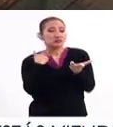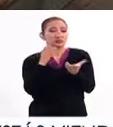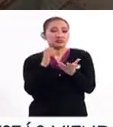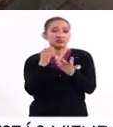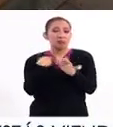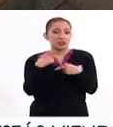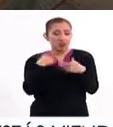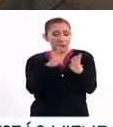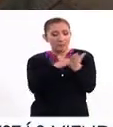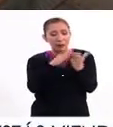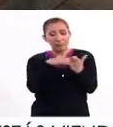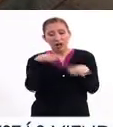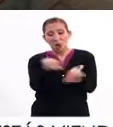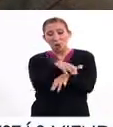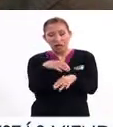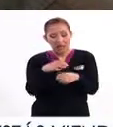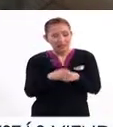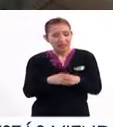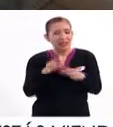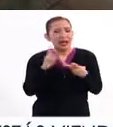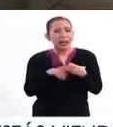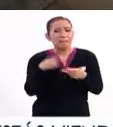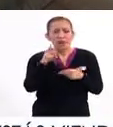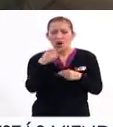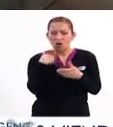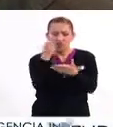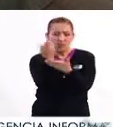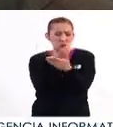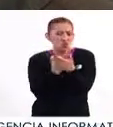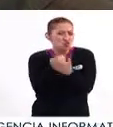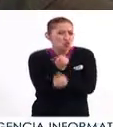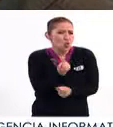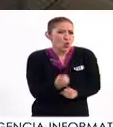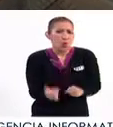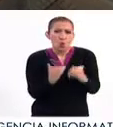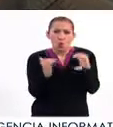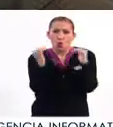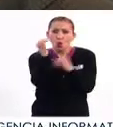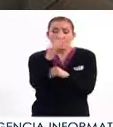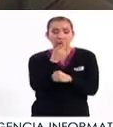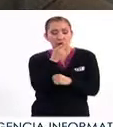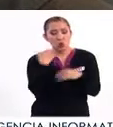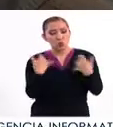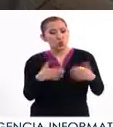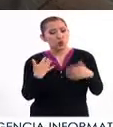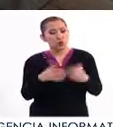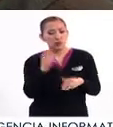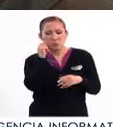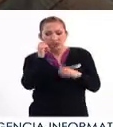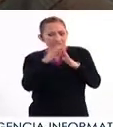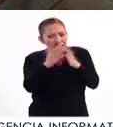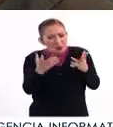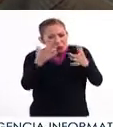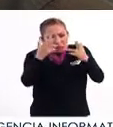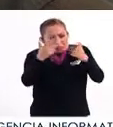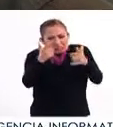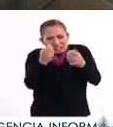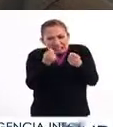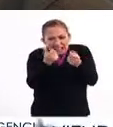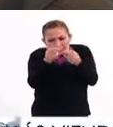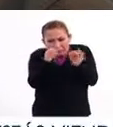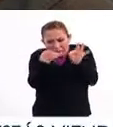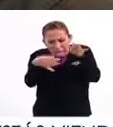aunque el libro se está deshaciendo del papel tan mala calidad, los grabados y el texto lo hacen excepcional. Entonces yo creo que